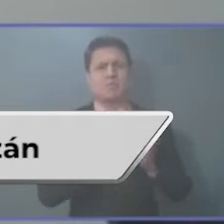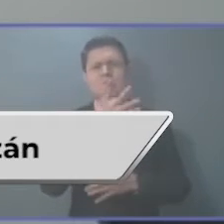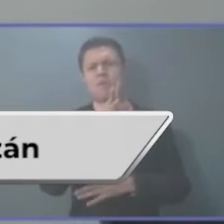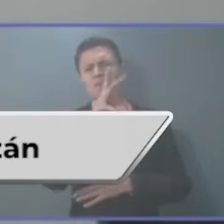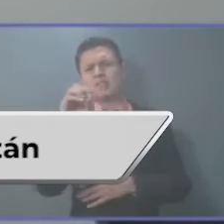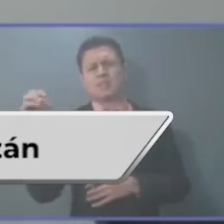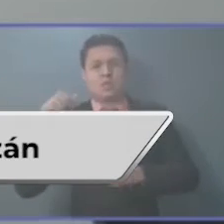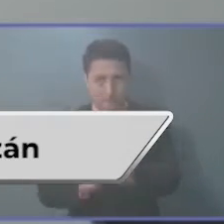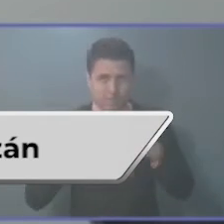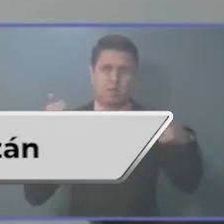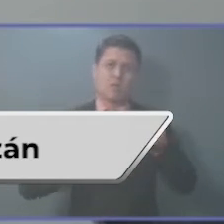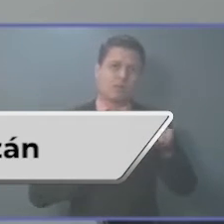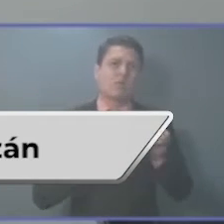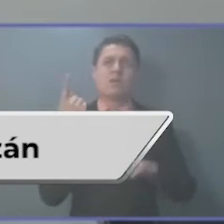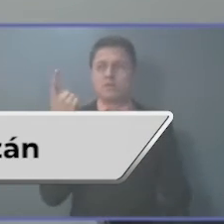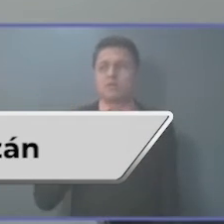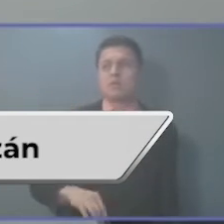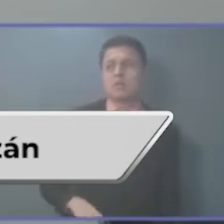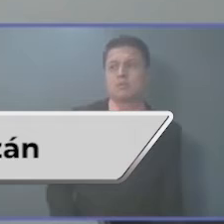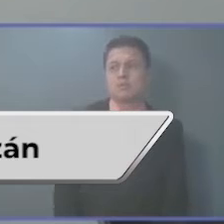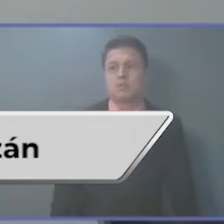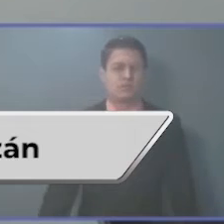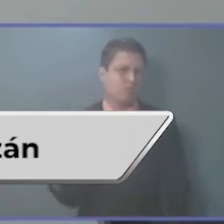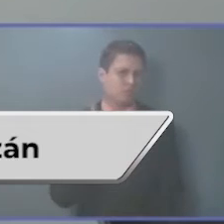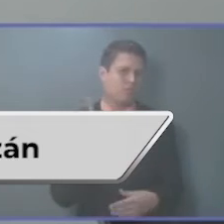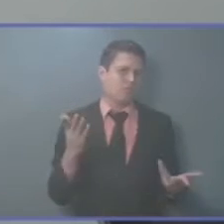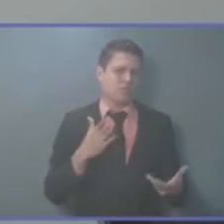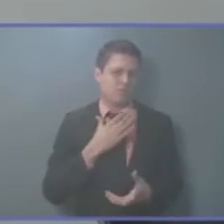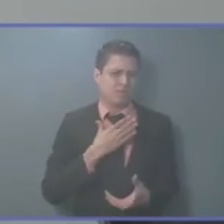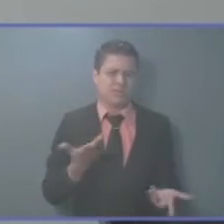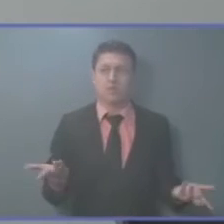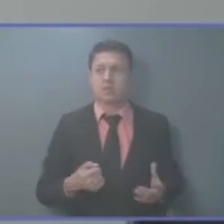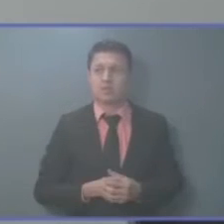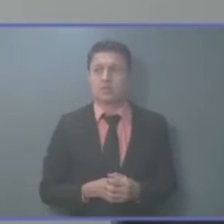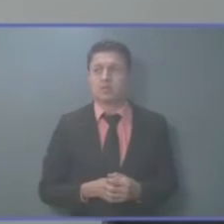1.600 y fracciones de millones que quedan todavía pendientes. No es muy...